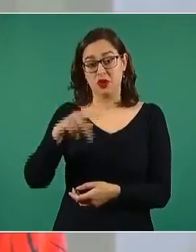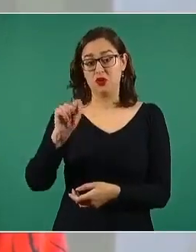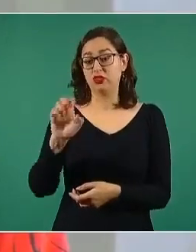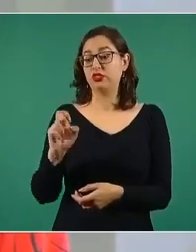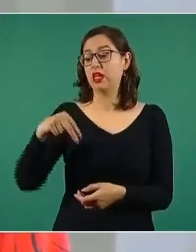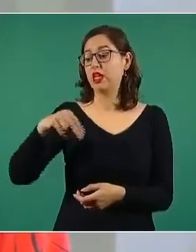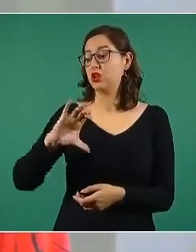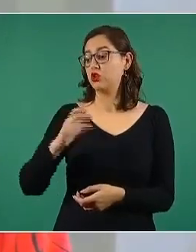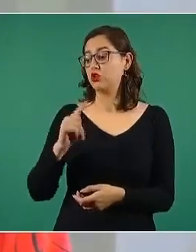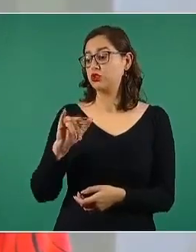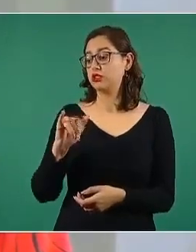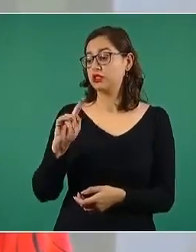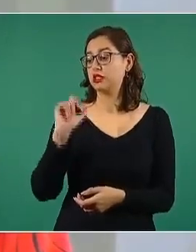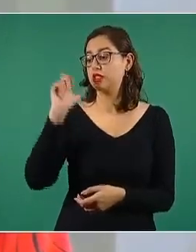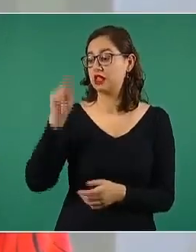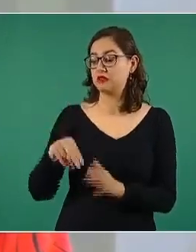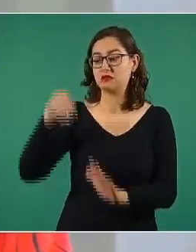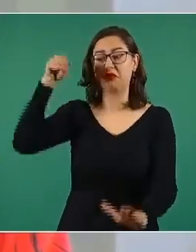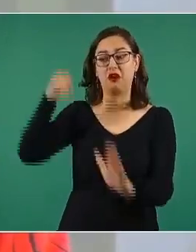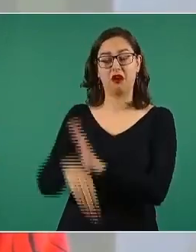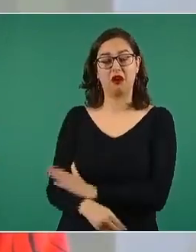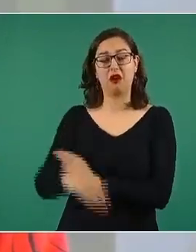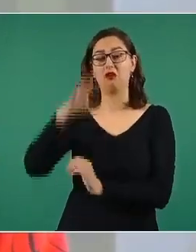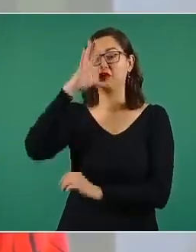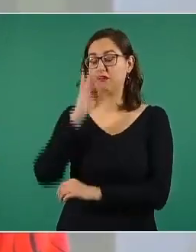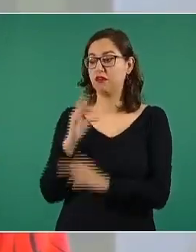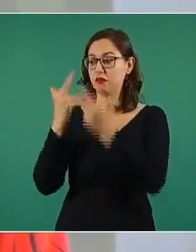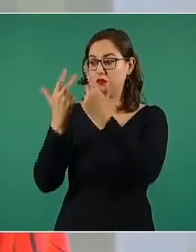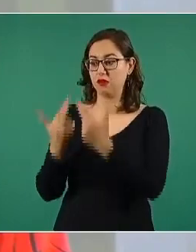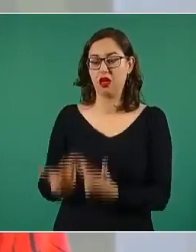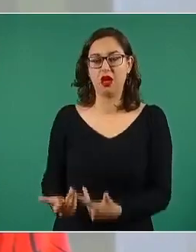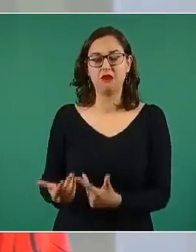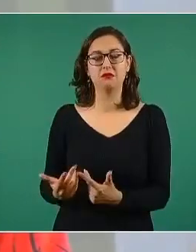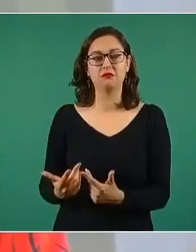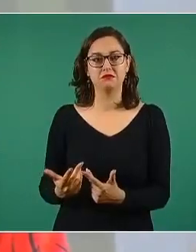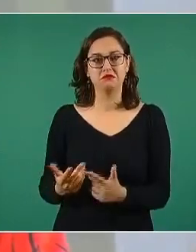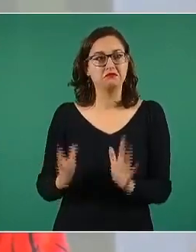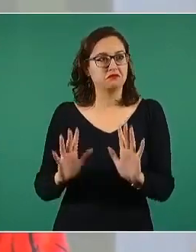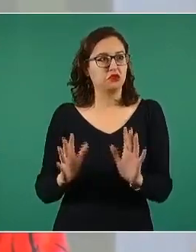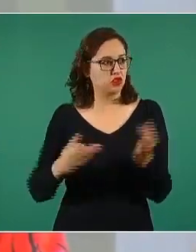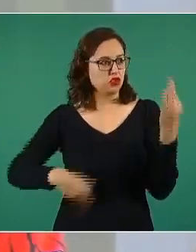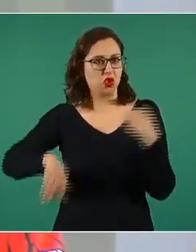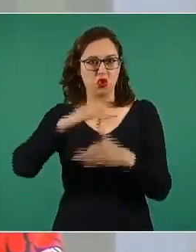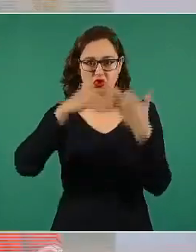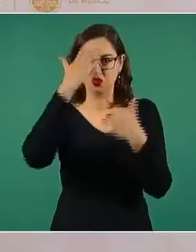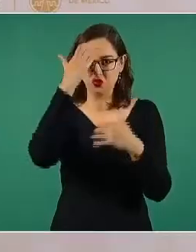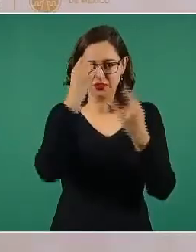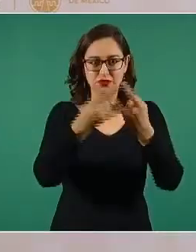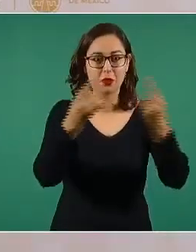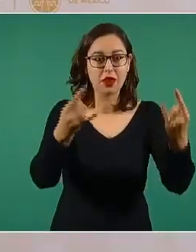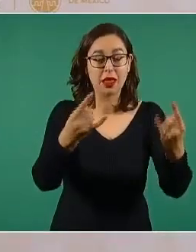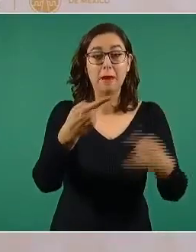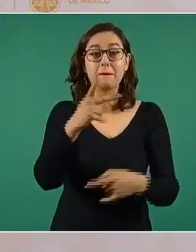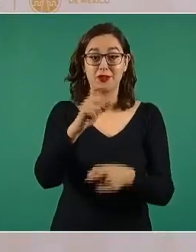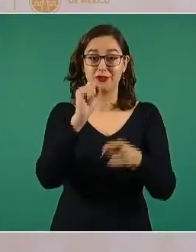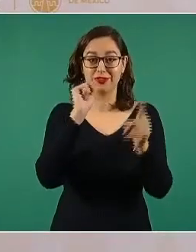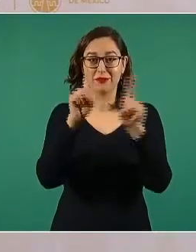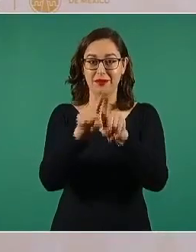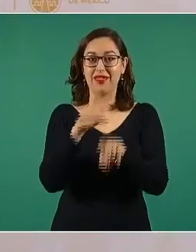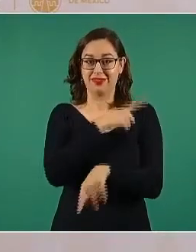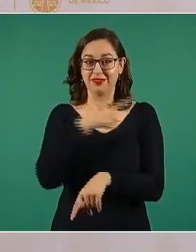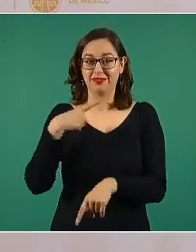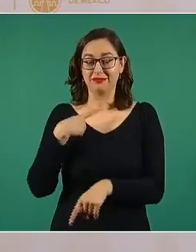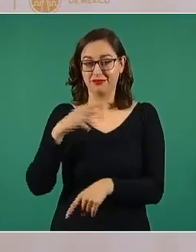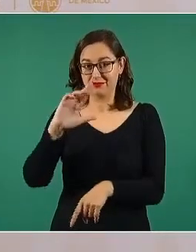hoy reivindicamos también como 500 años de resistencia. Reivindicar a las mujeres indígenas